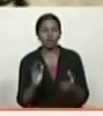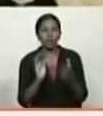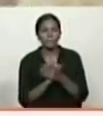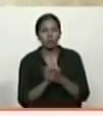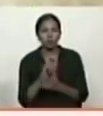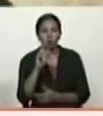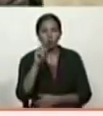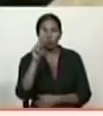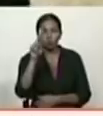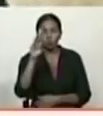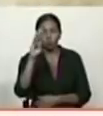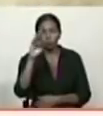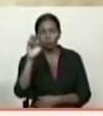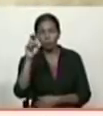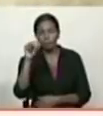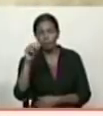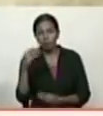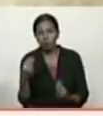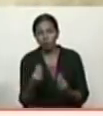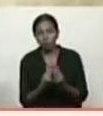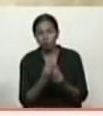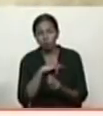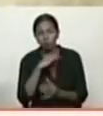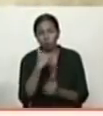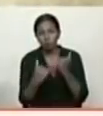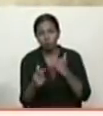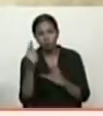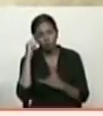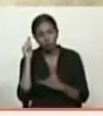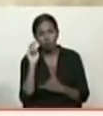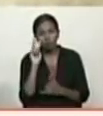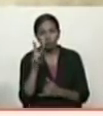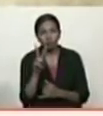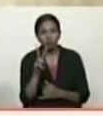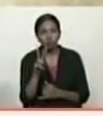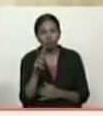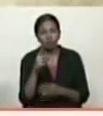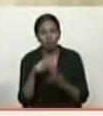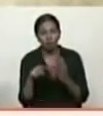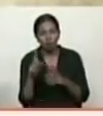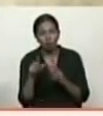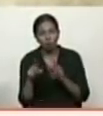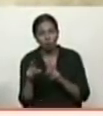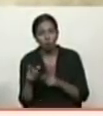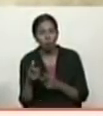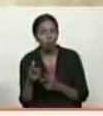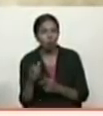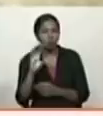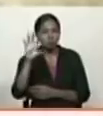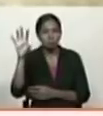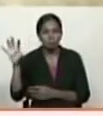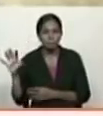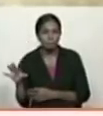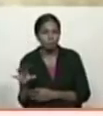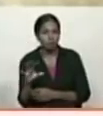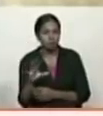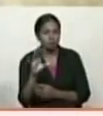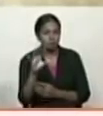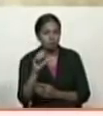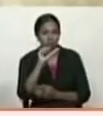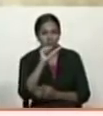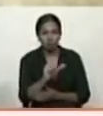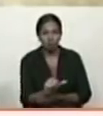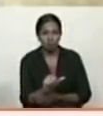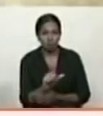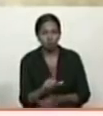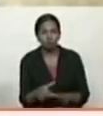también hizo en estos últimos días una gira, estuvo en Qatar, en Azerbaiyán, en Irán, en Kazajstán, en